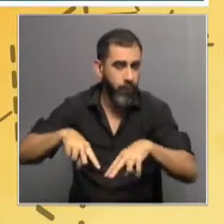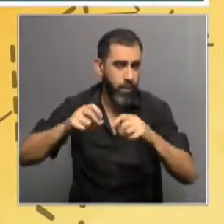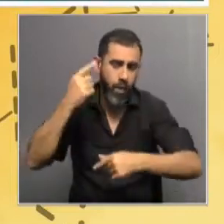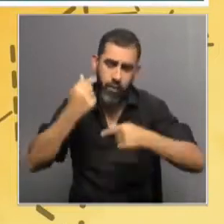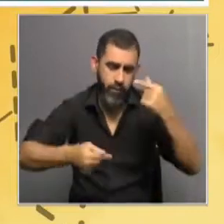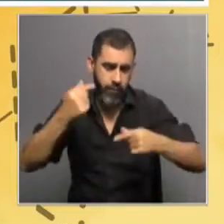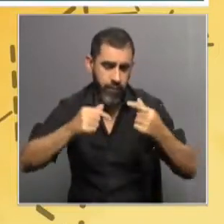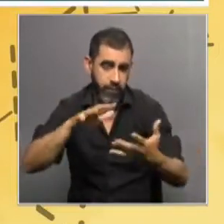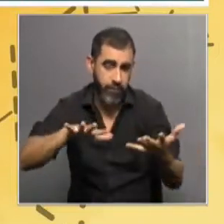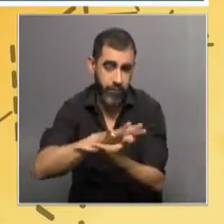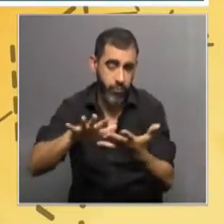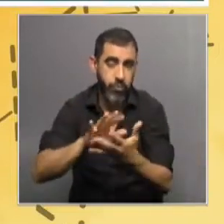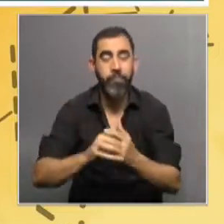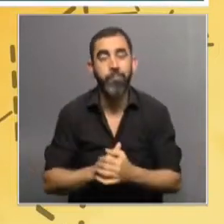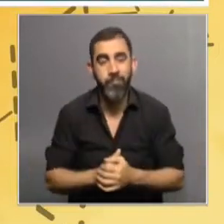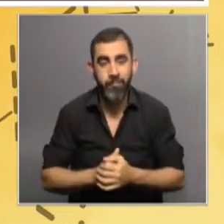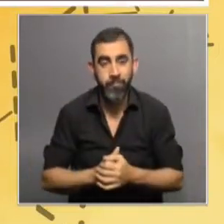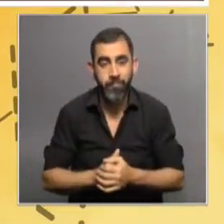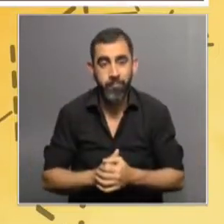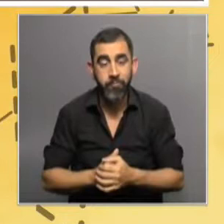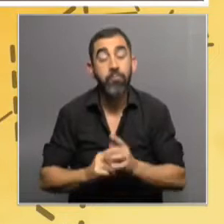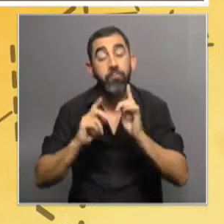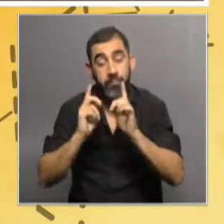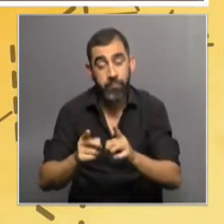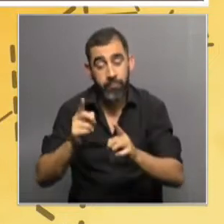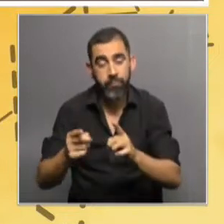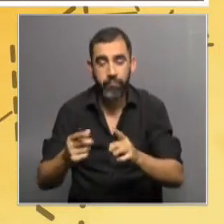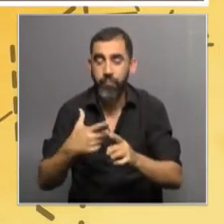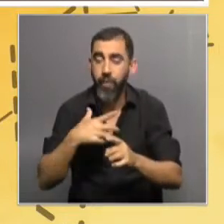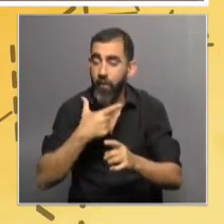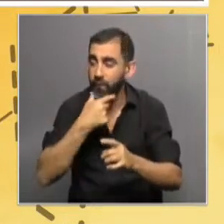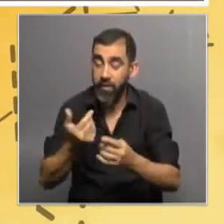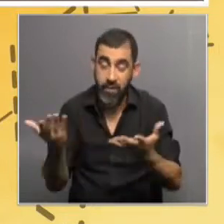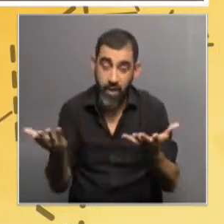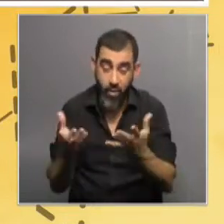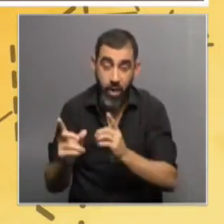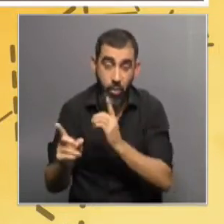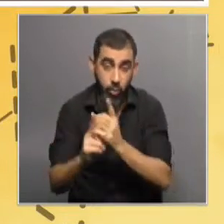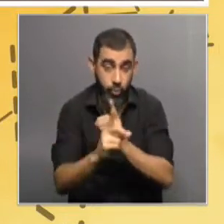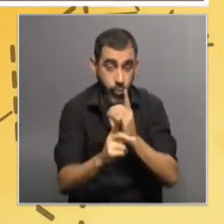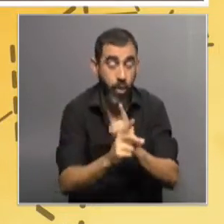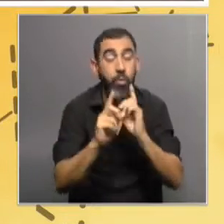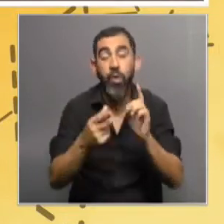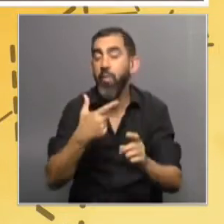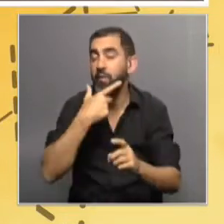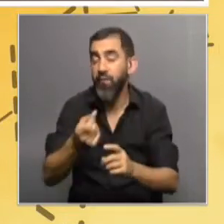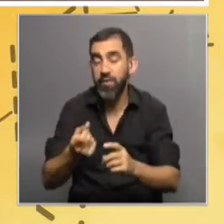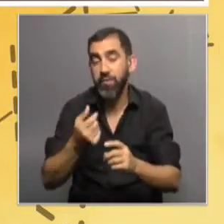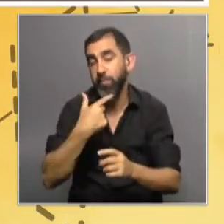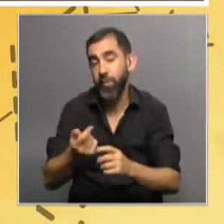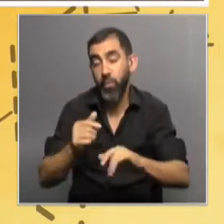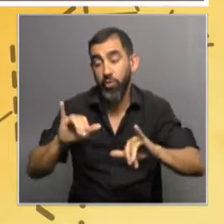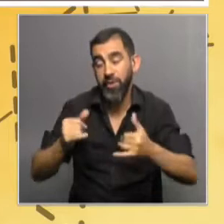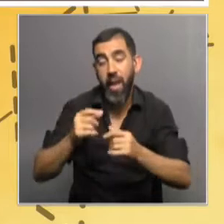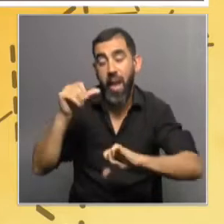diferentes campos y aplicaciones, pero también a medida que esto se ha facilitado ha surgido también la genética en, digamos, ya